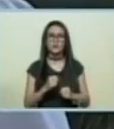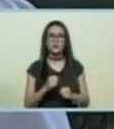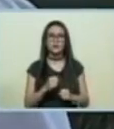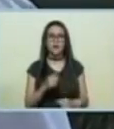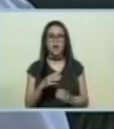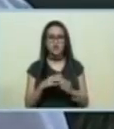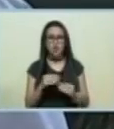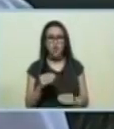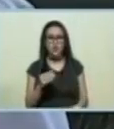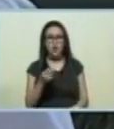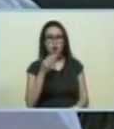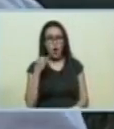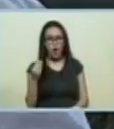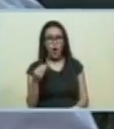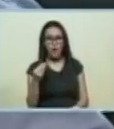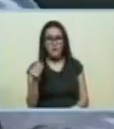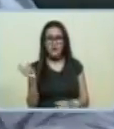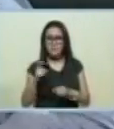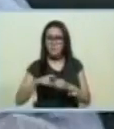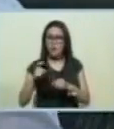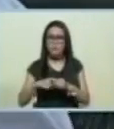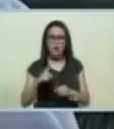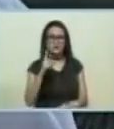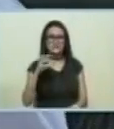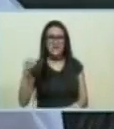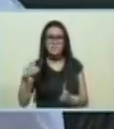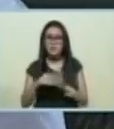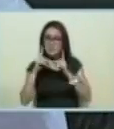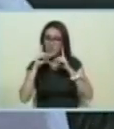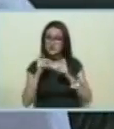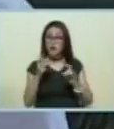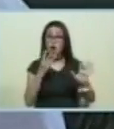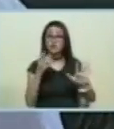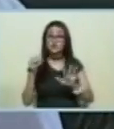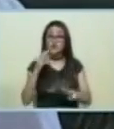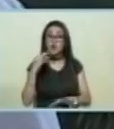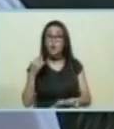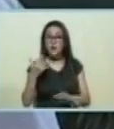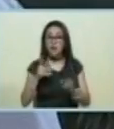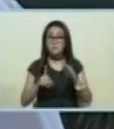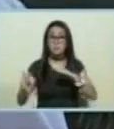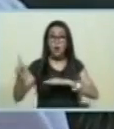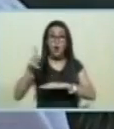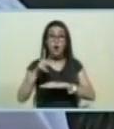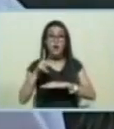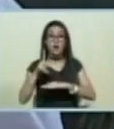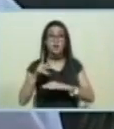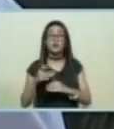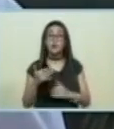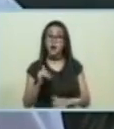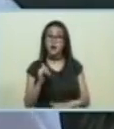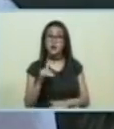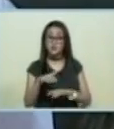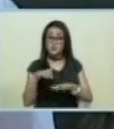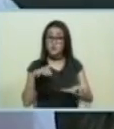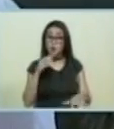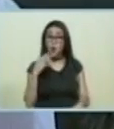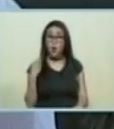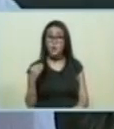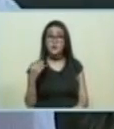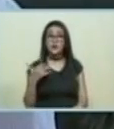los jóvenes que se han incorporado al Plan Chamba Juvenil, 100.000 profesionales, 800 jóvenes con posgrado. Hemos descubierto además una gran cantidad de